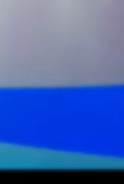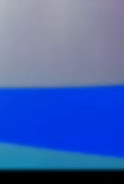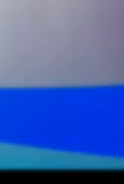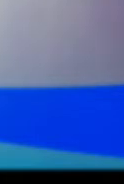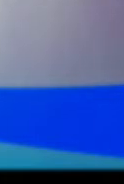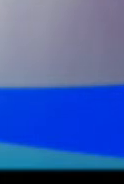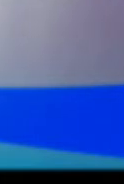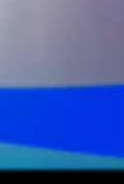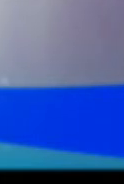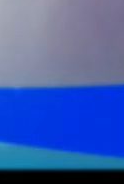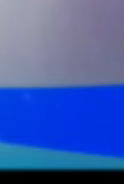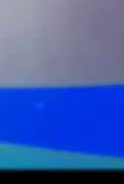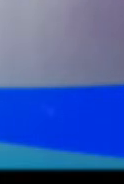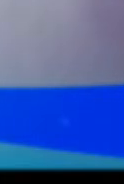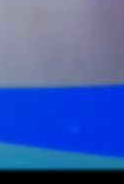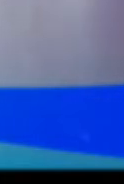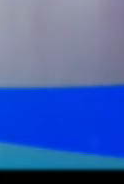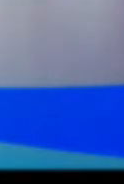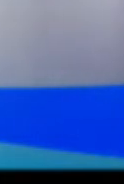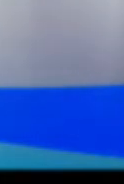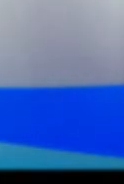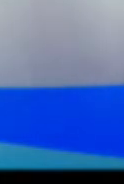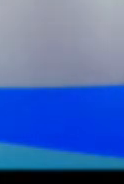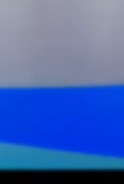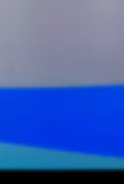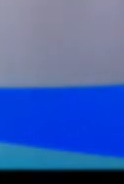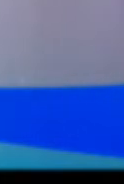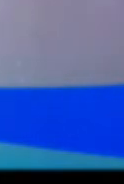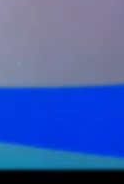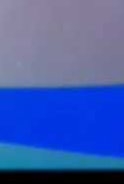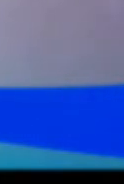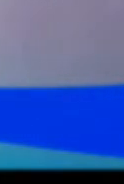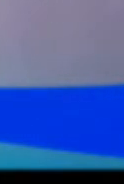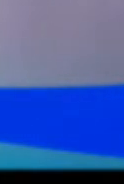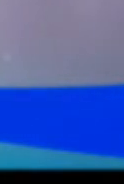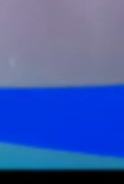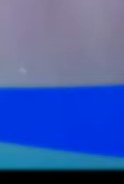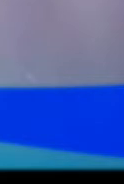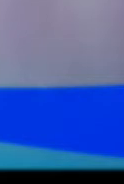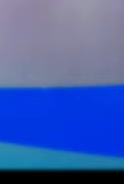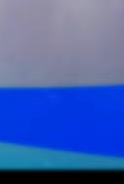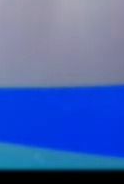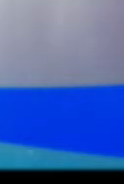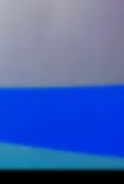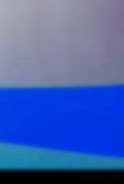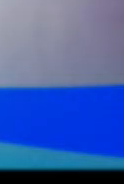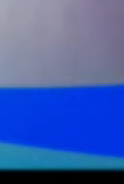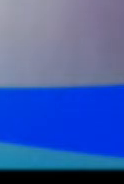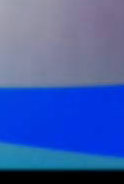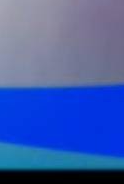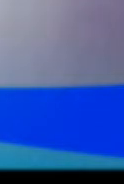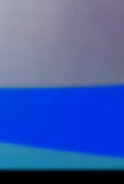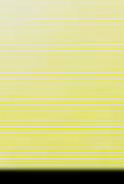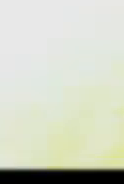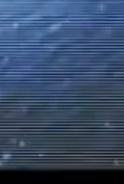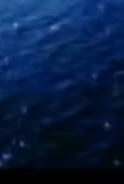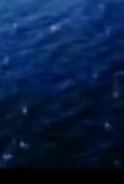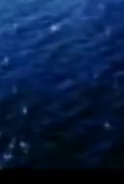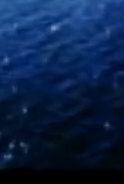consume aproximadamente 50 litros de agua al día para beber, limpiar, cocinar y asearse.